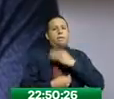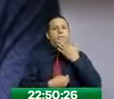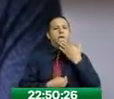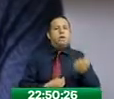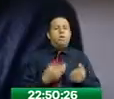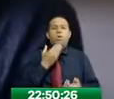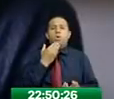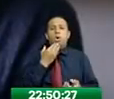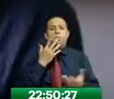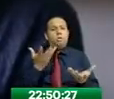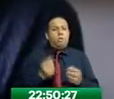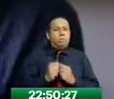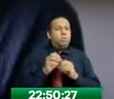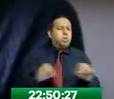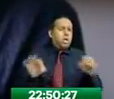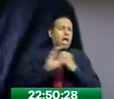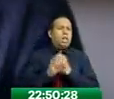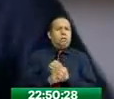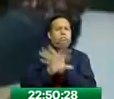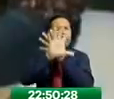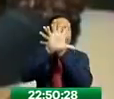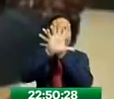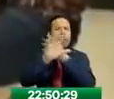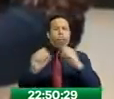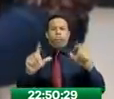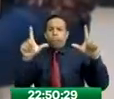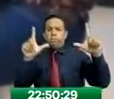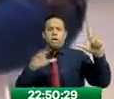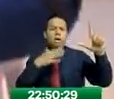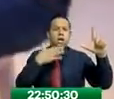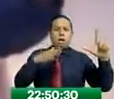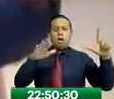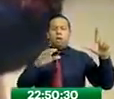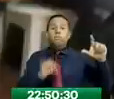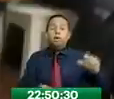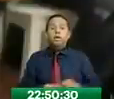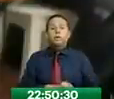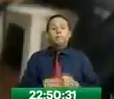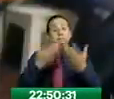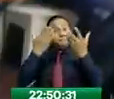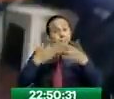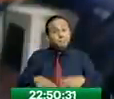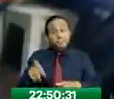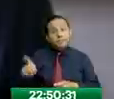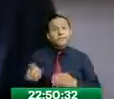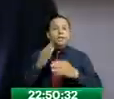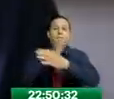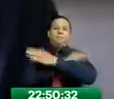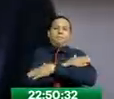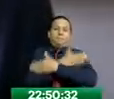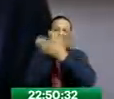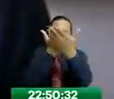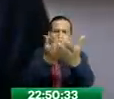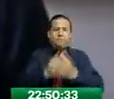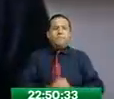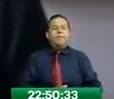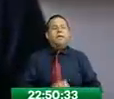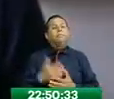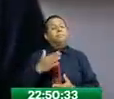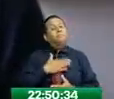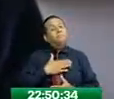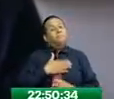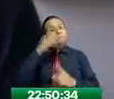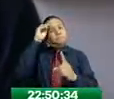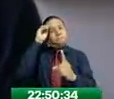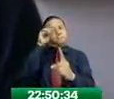ser digital. Antes de despedirse, Pete Castillo envió un saludo a la audiencia de Primera Fila. Les quiero mandar un saludo muy grande